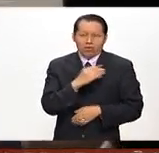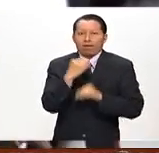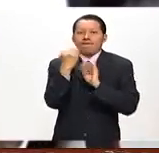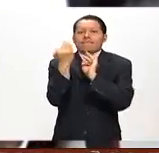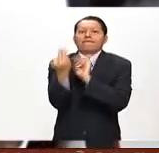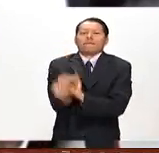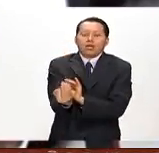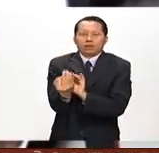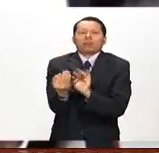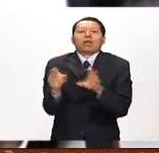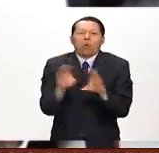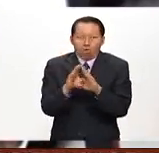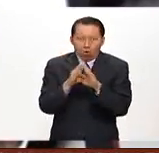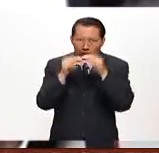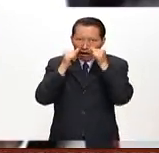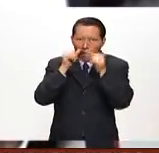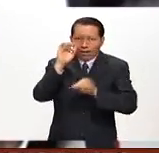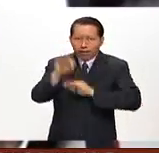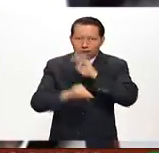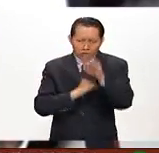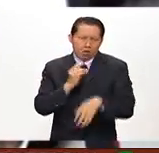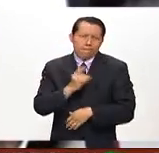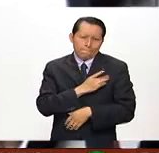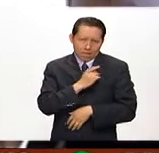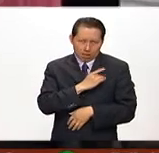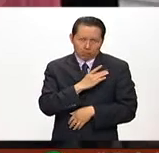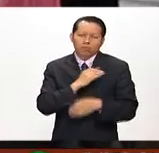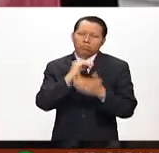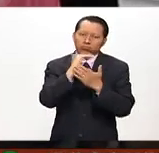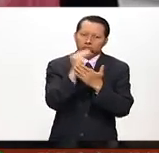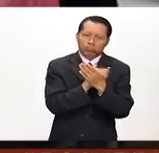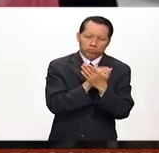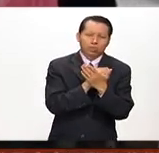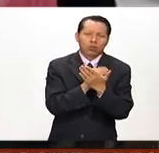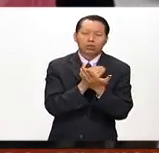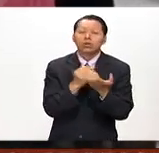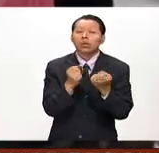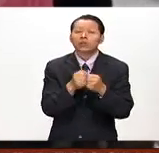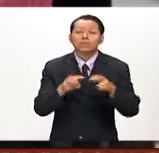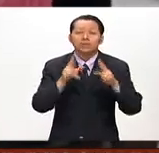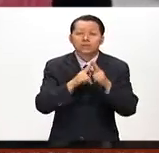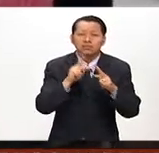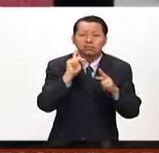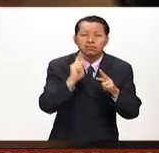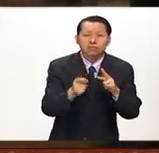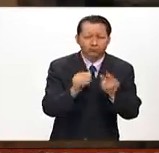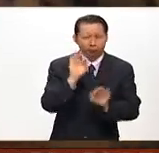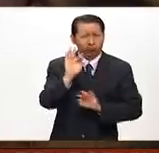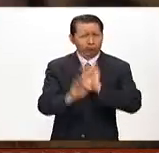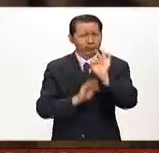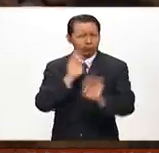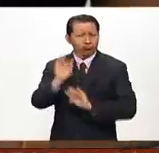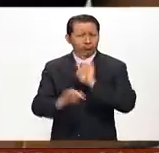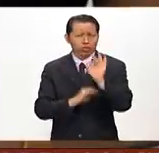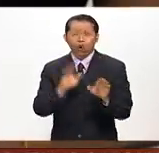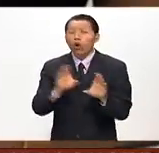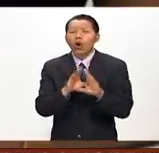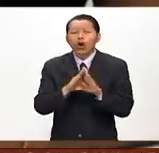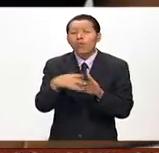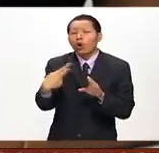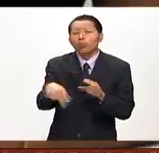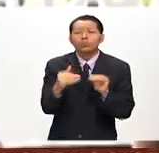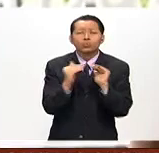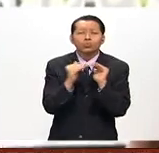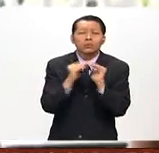alguien y de atenderlo como se merece. Hospitalidad, como bien decimos, es hacer sentir a alguien como en su casa, ¿no? Claro.